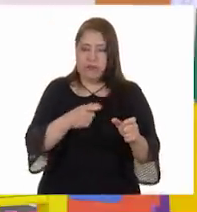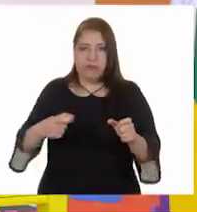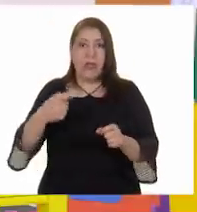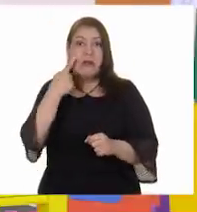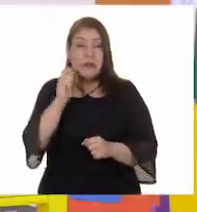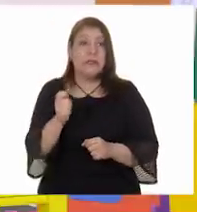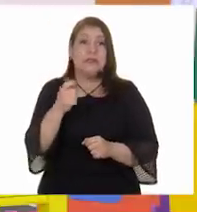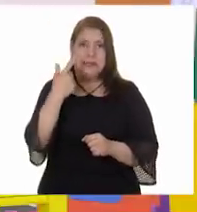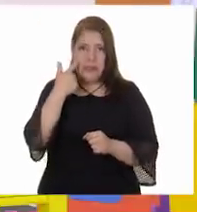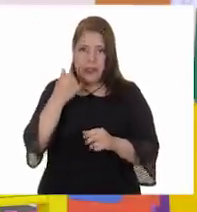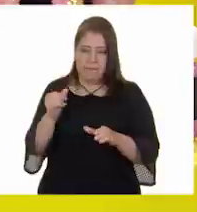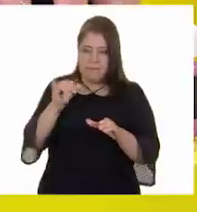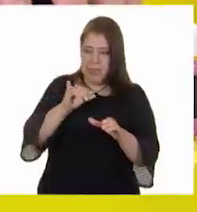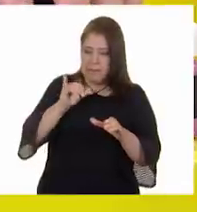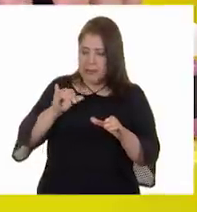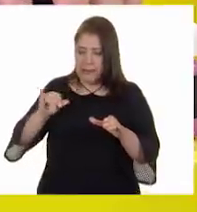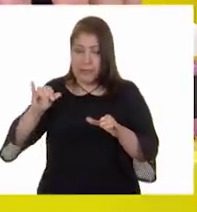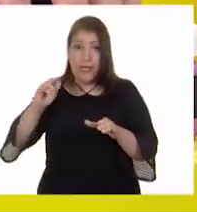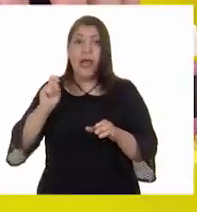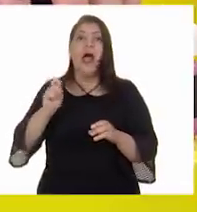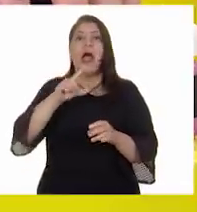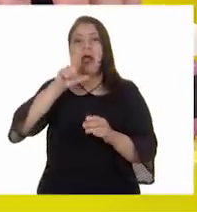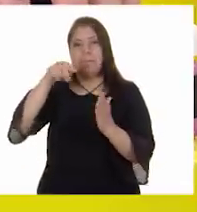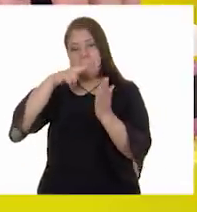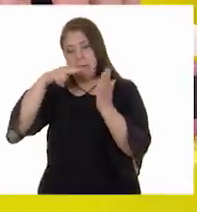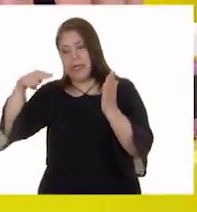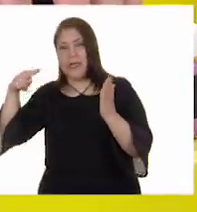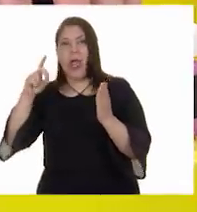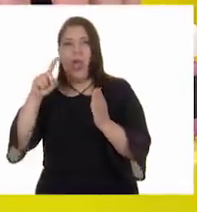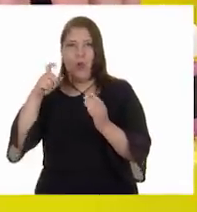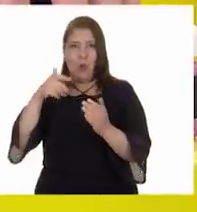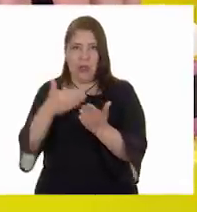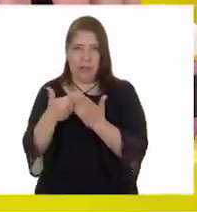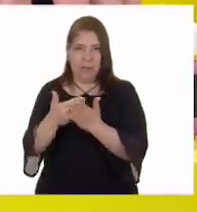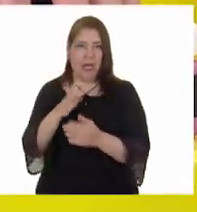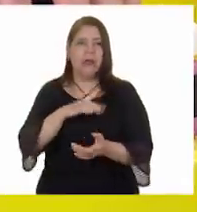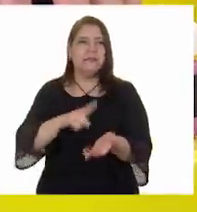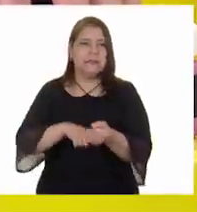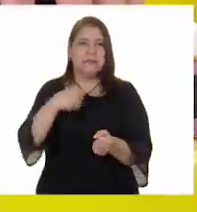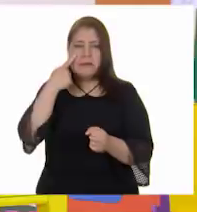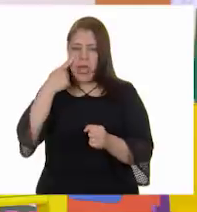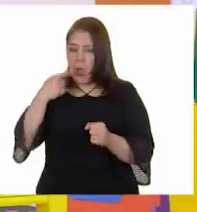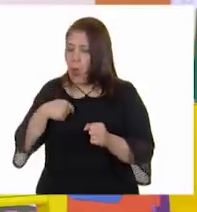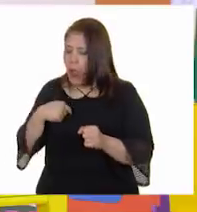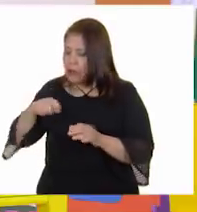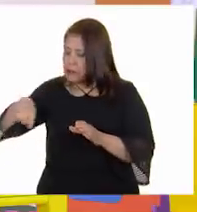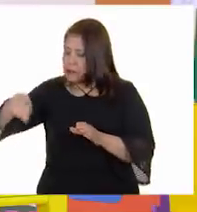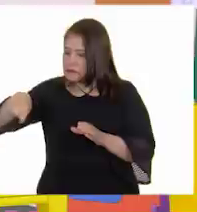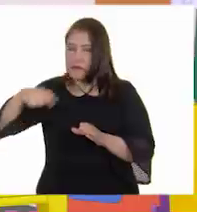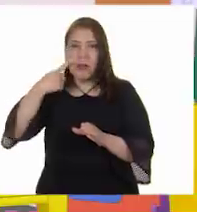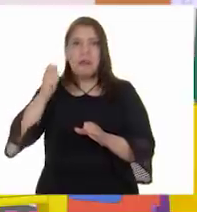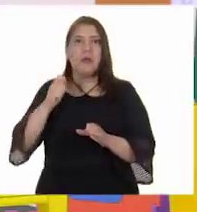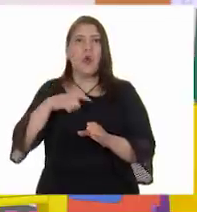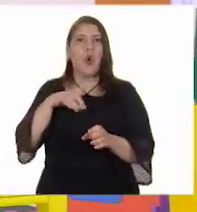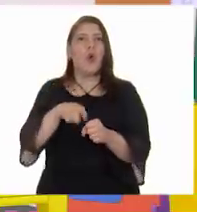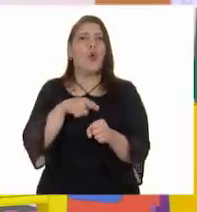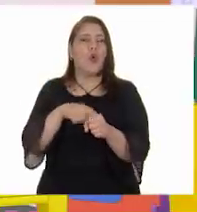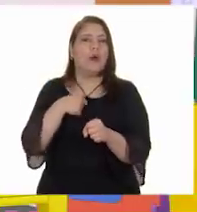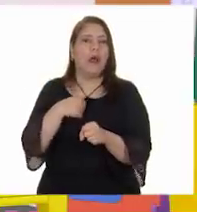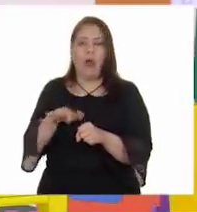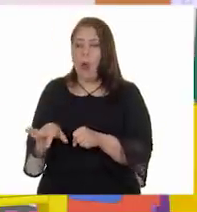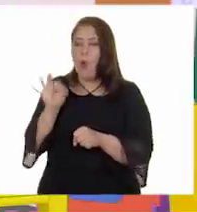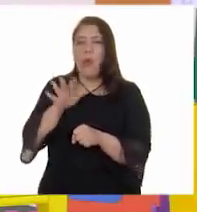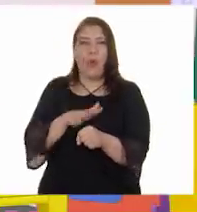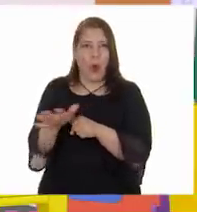agua, con mi pincel húmedo voy a tomar el tono con el que quiero trabajar y lo voy a agregar